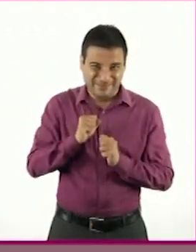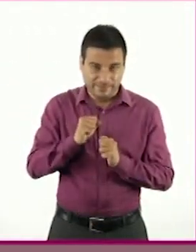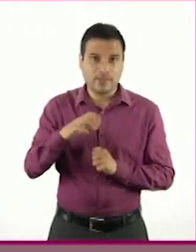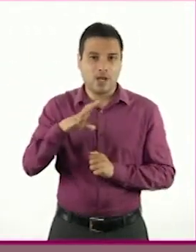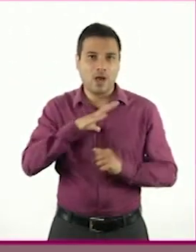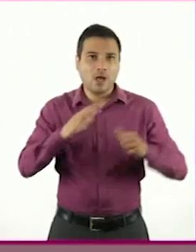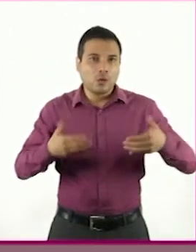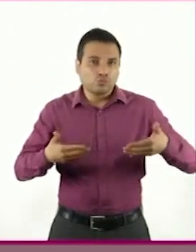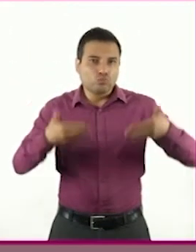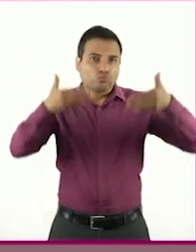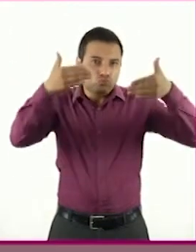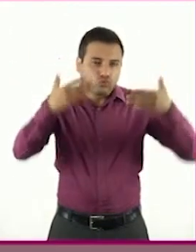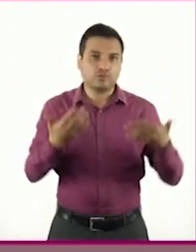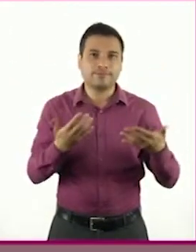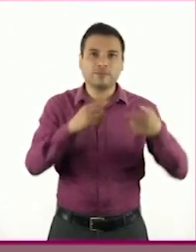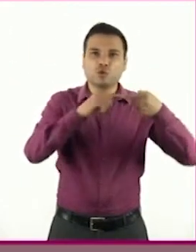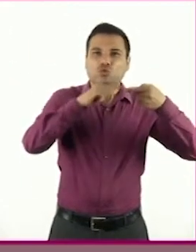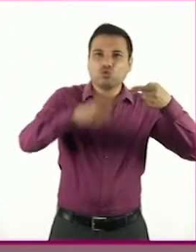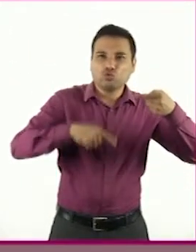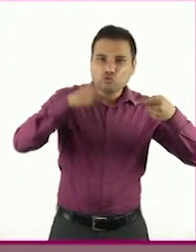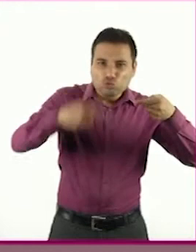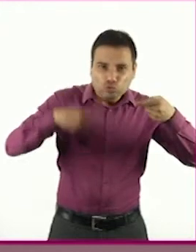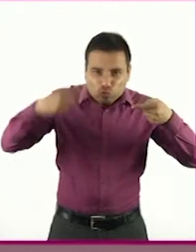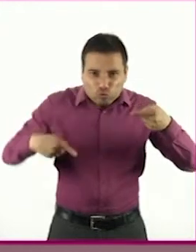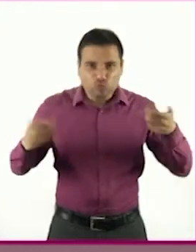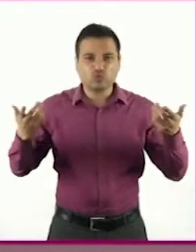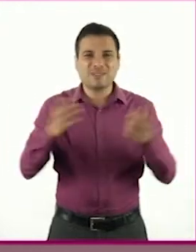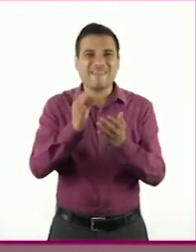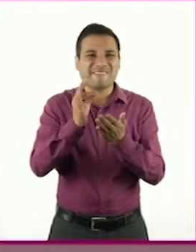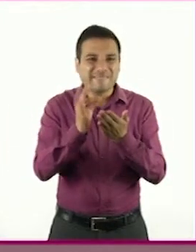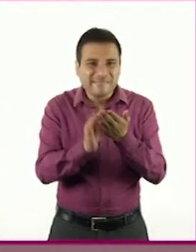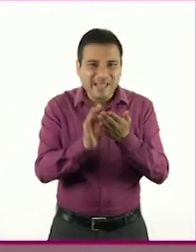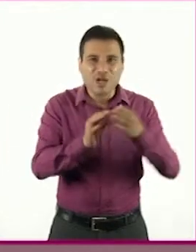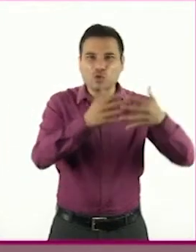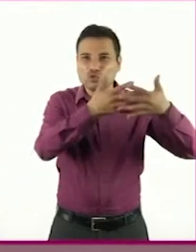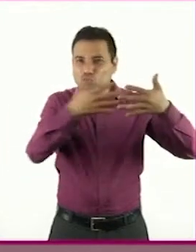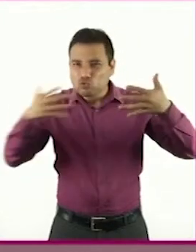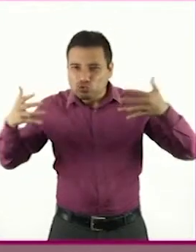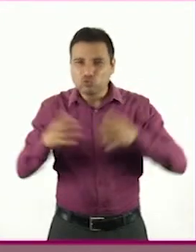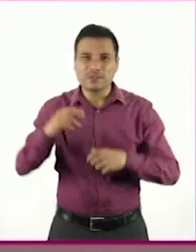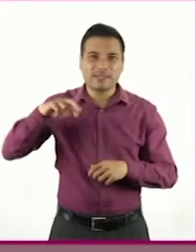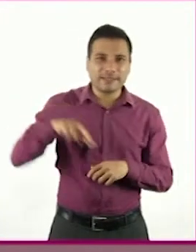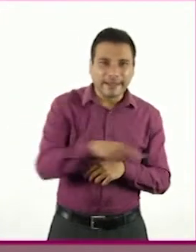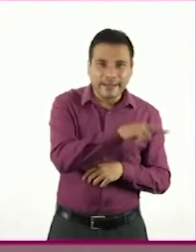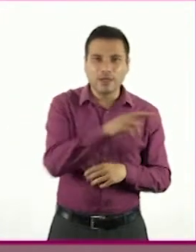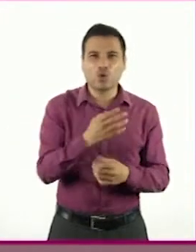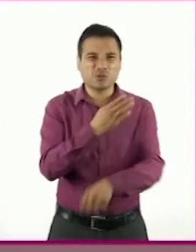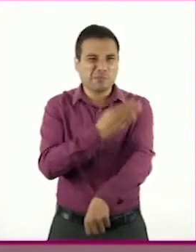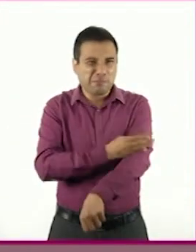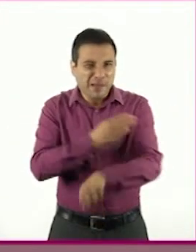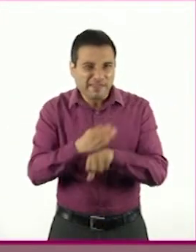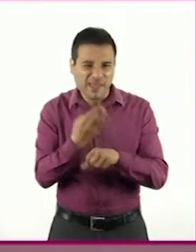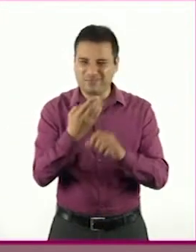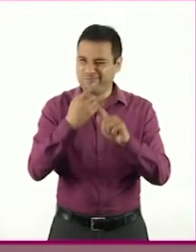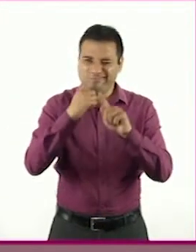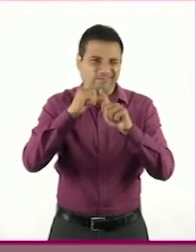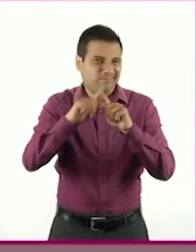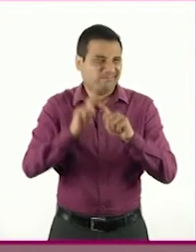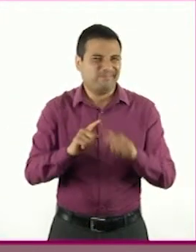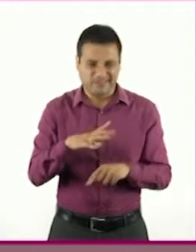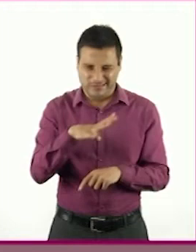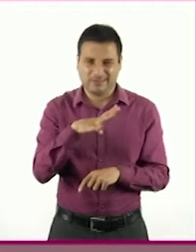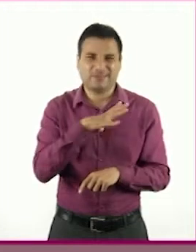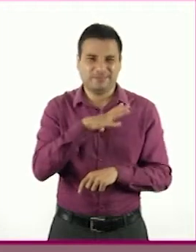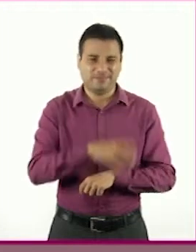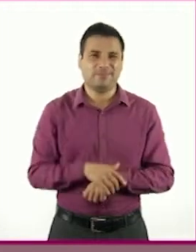muros, vallas, estructuras de acero, ríos, vigas y otros obstáculos naturales